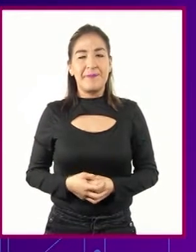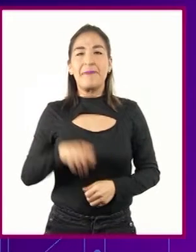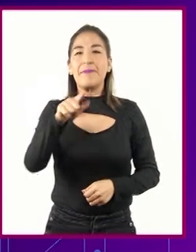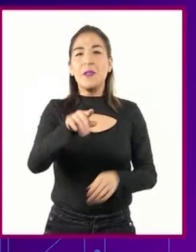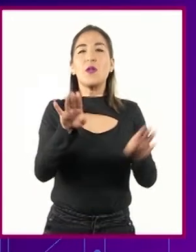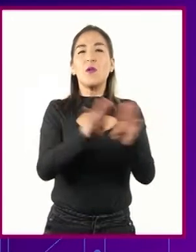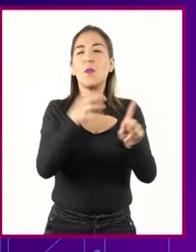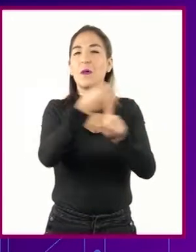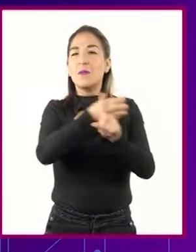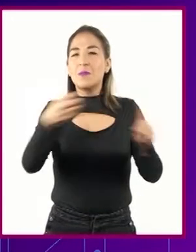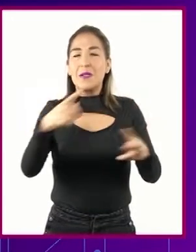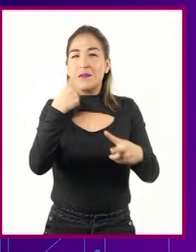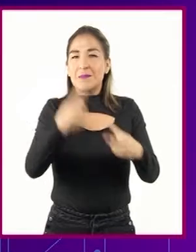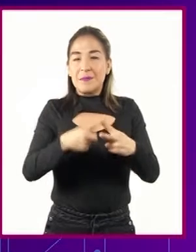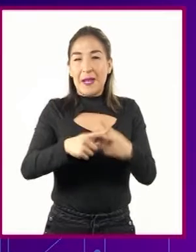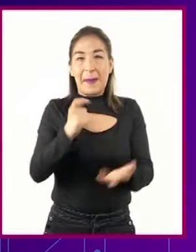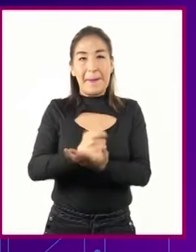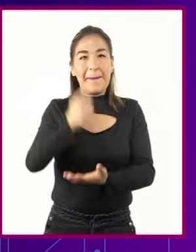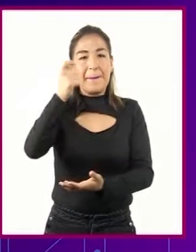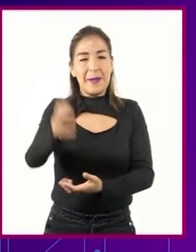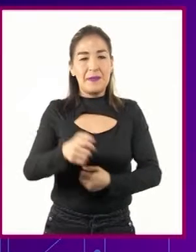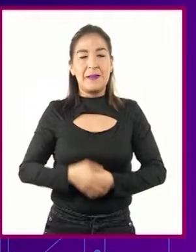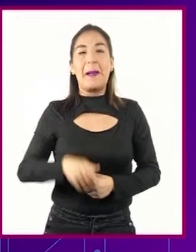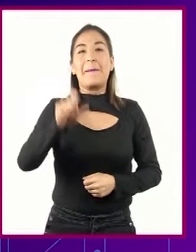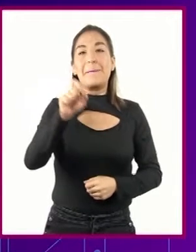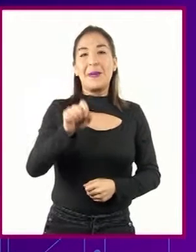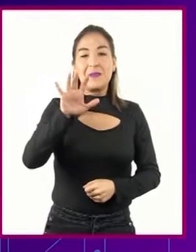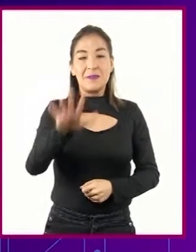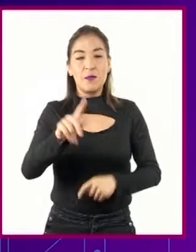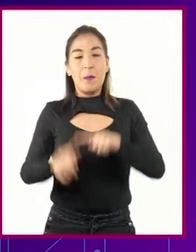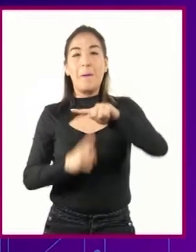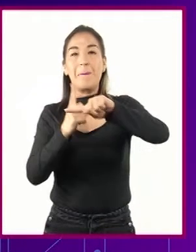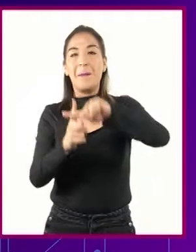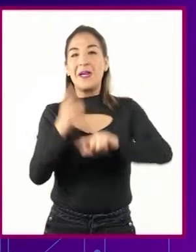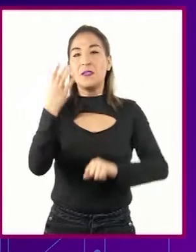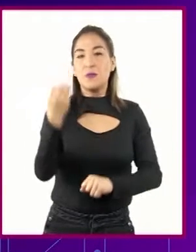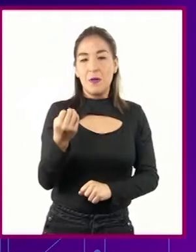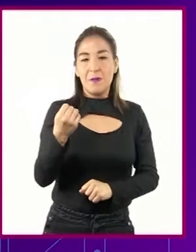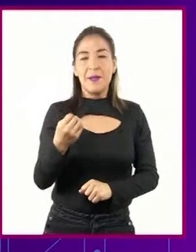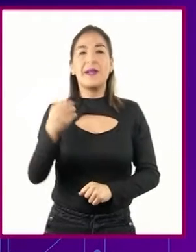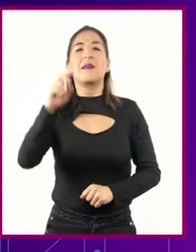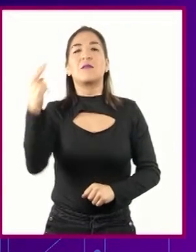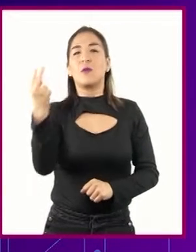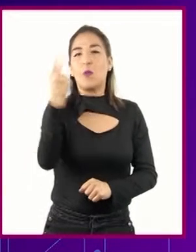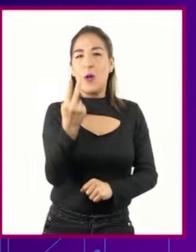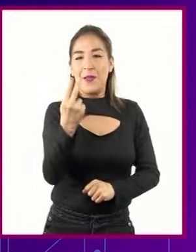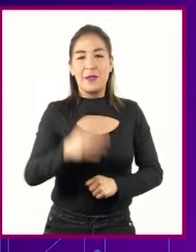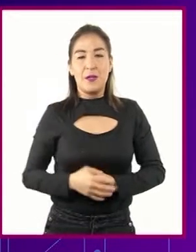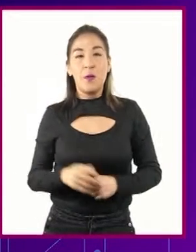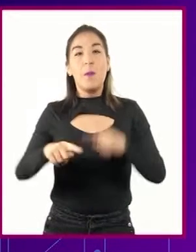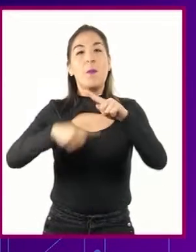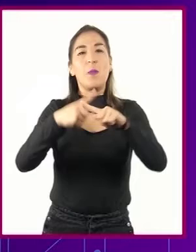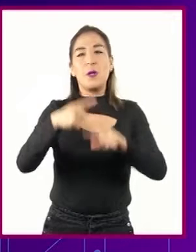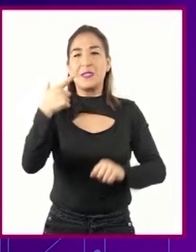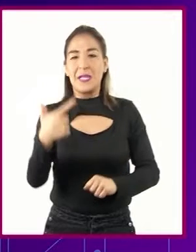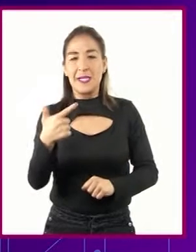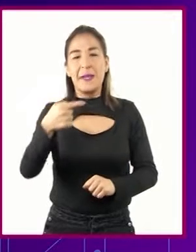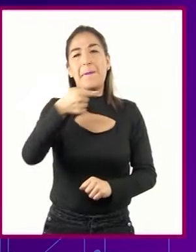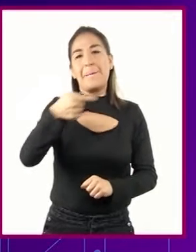que permite calcular lo que pagó Alejandra es 25 más 9 al cuadrado por 7 menos